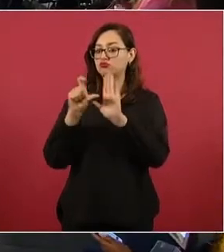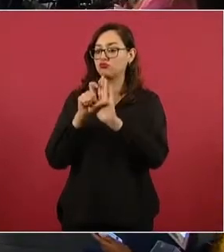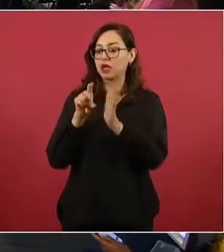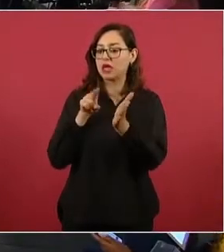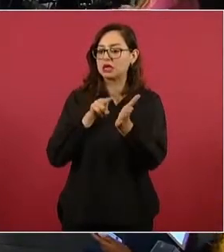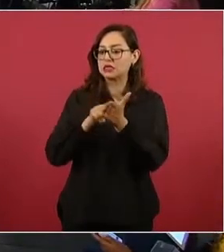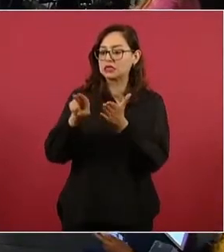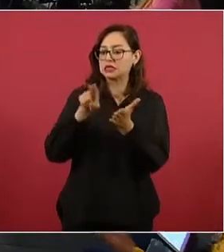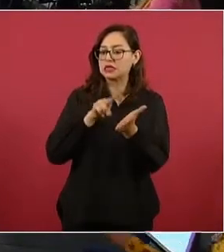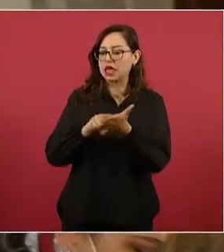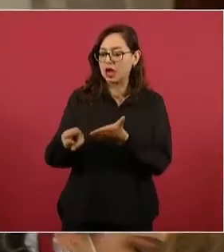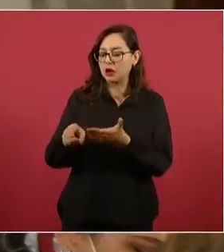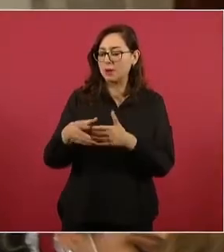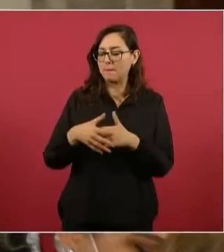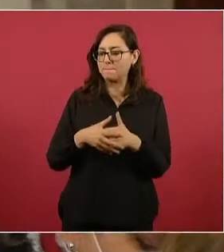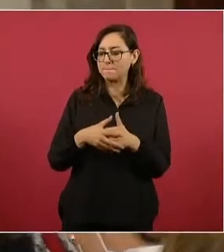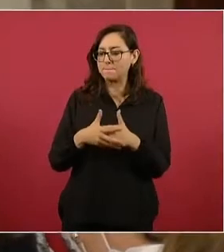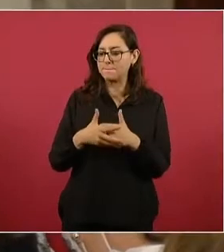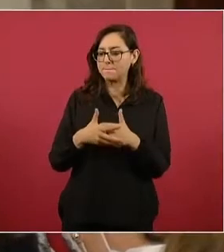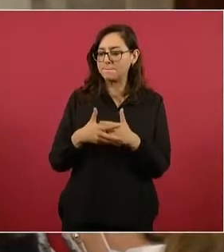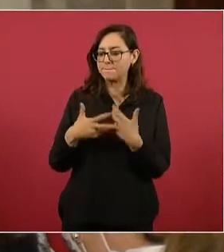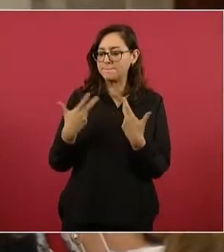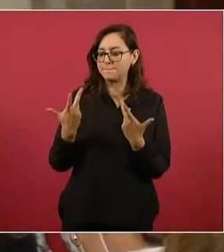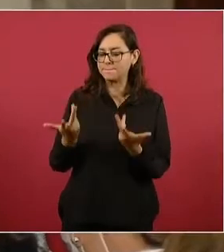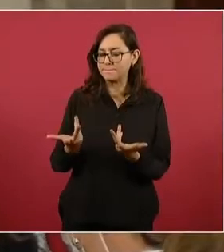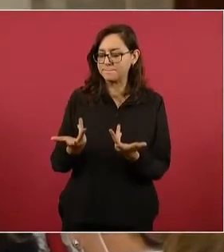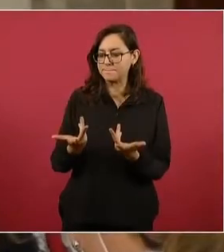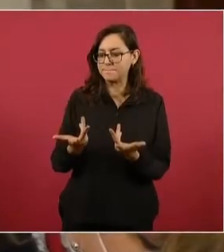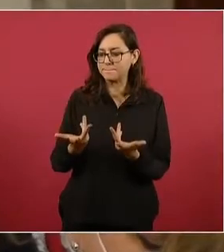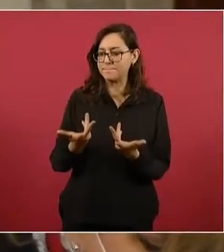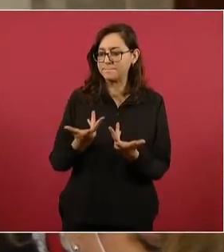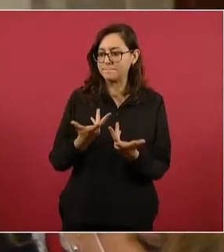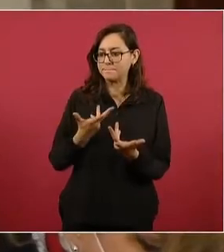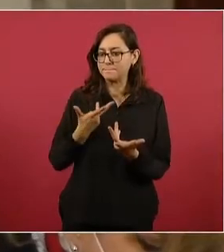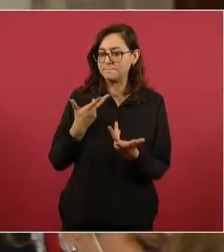el sobrepeso y no comer